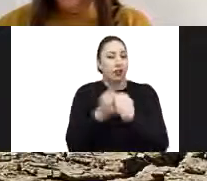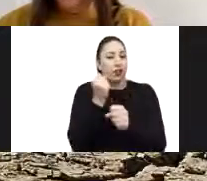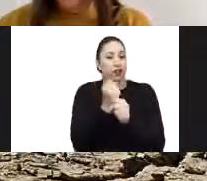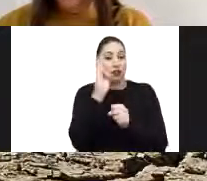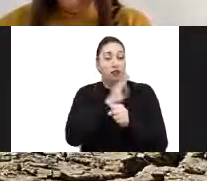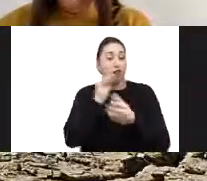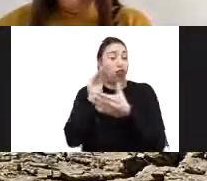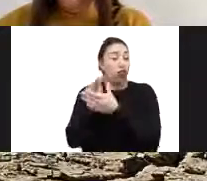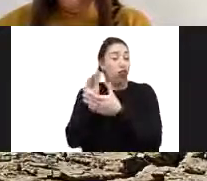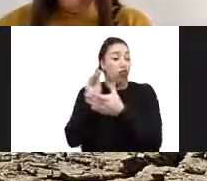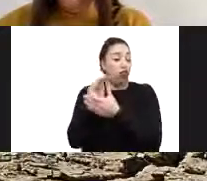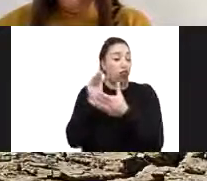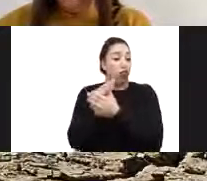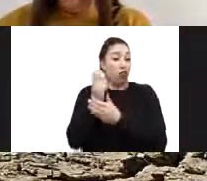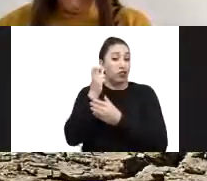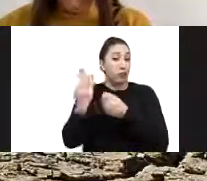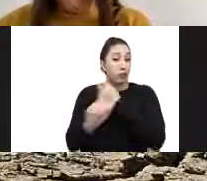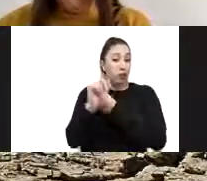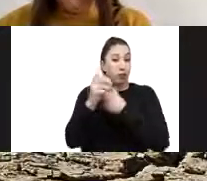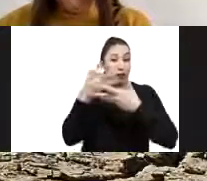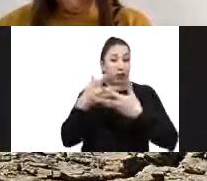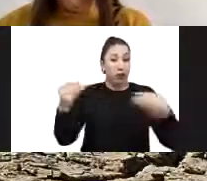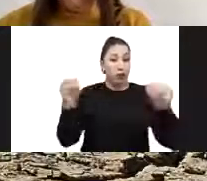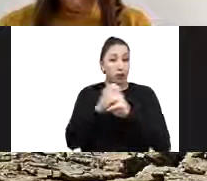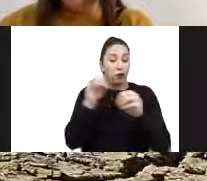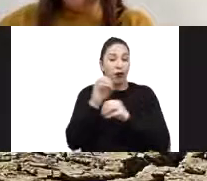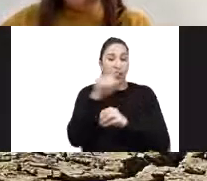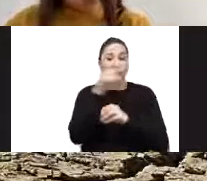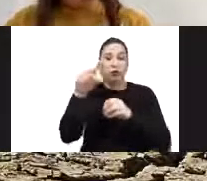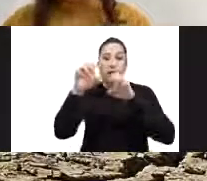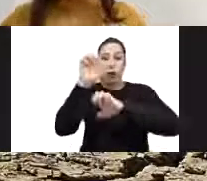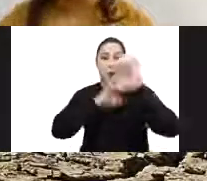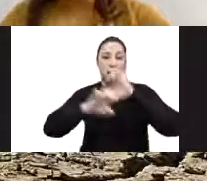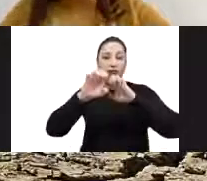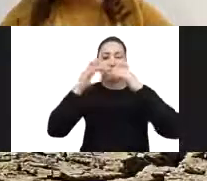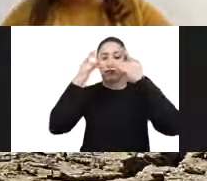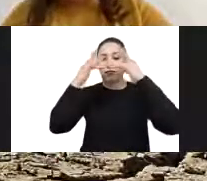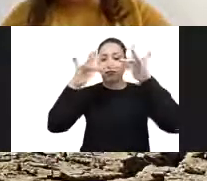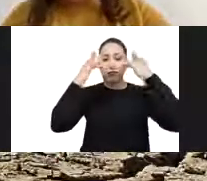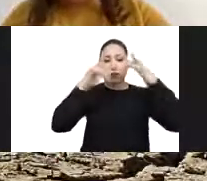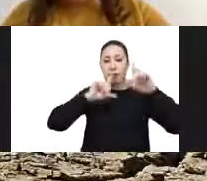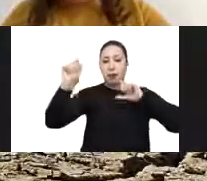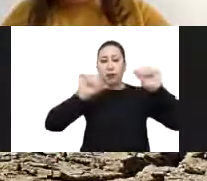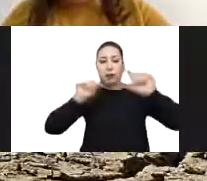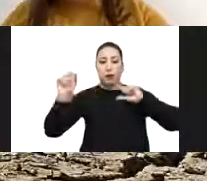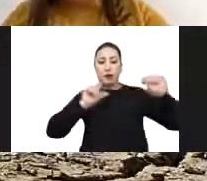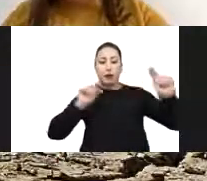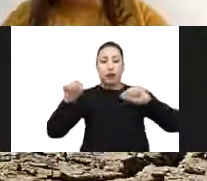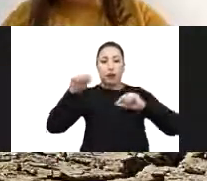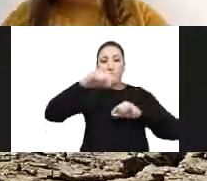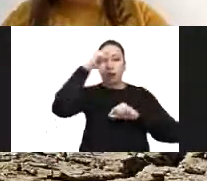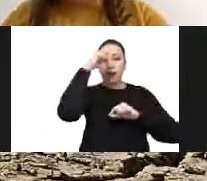no está medido y no está percibido todavía en los sistemas financieros, que podría